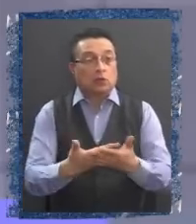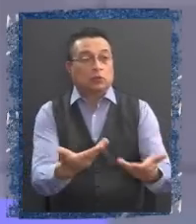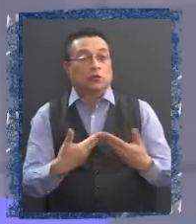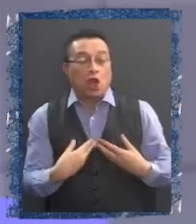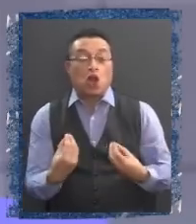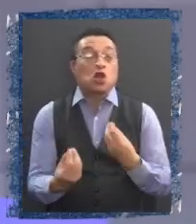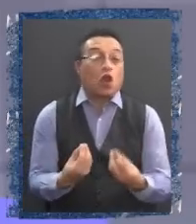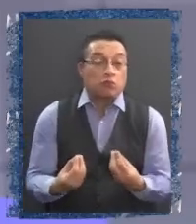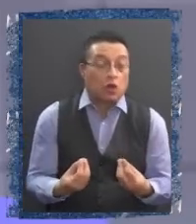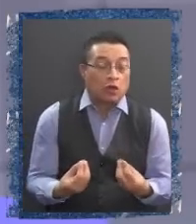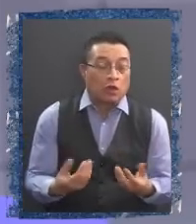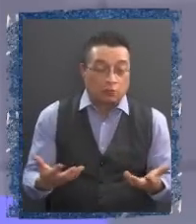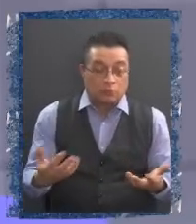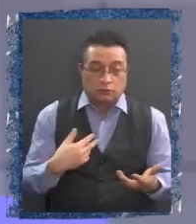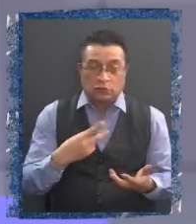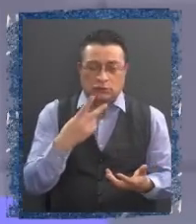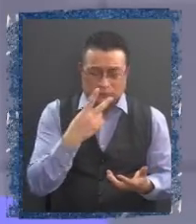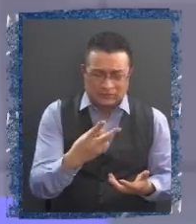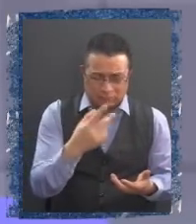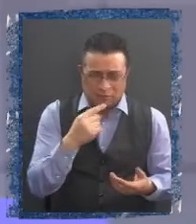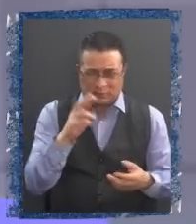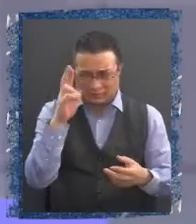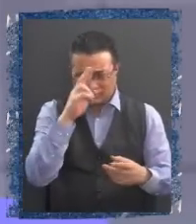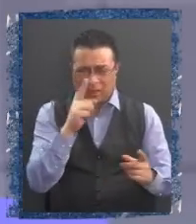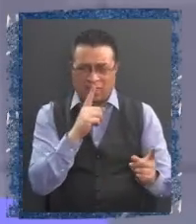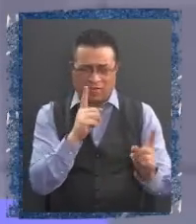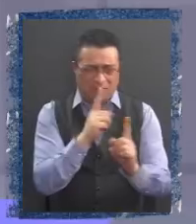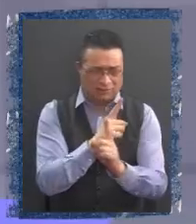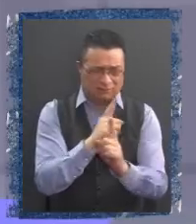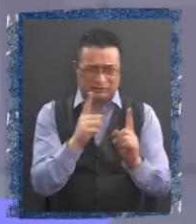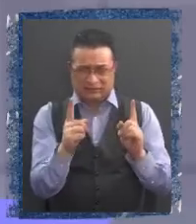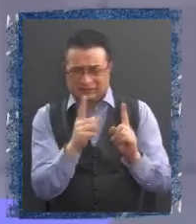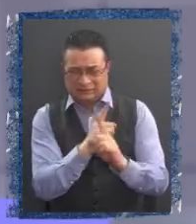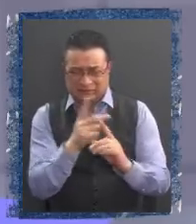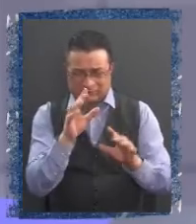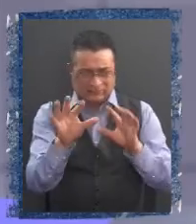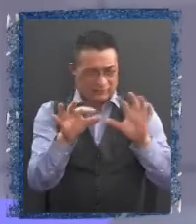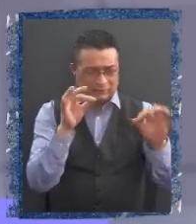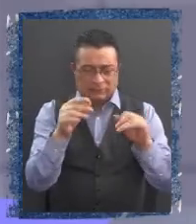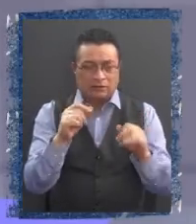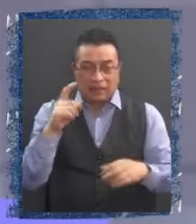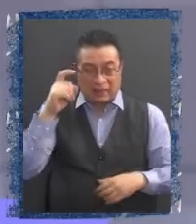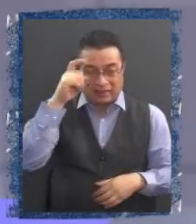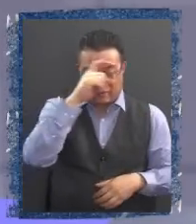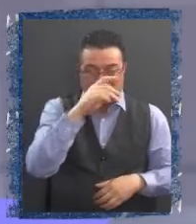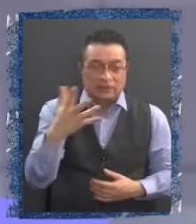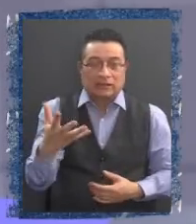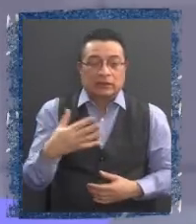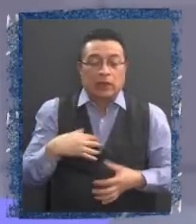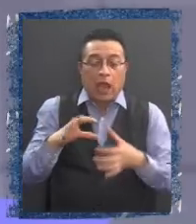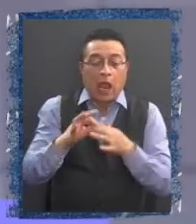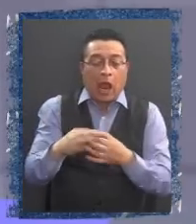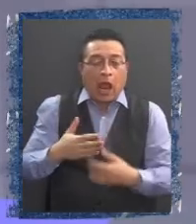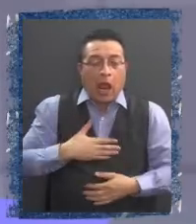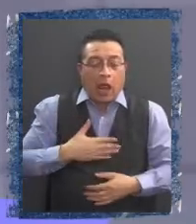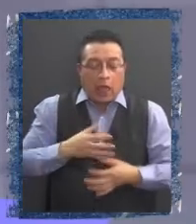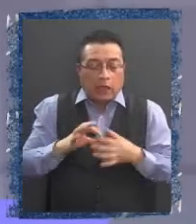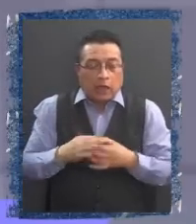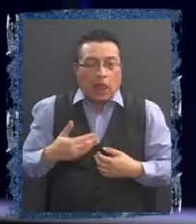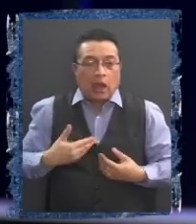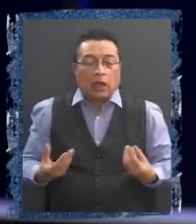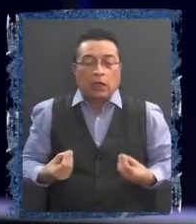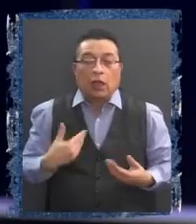Eso es lo que yo veo al menos ambiguo y difícil para la persona de decir qué voy a sacar yo con esto, digamos. Sí, mejorar